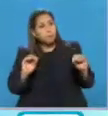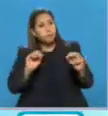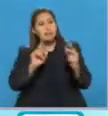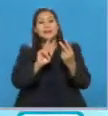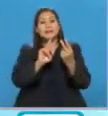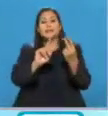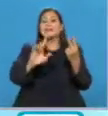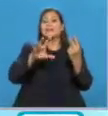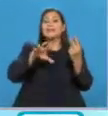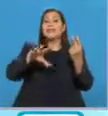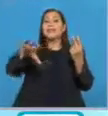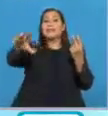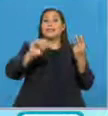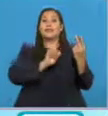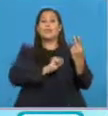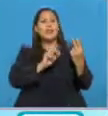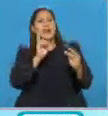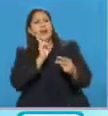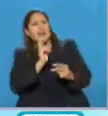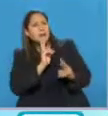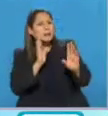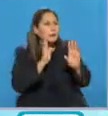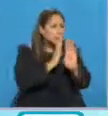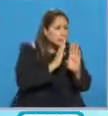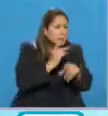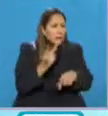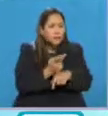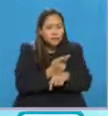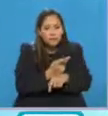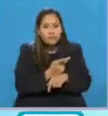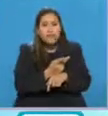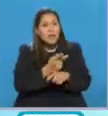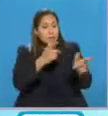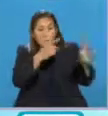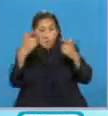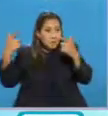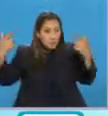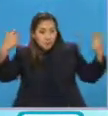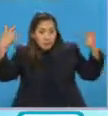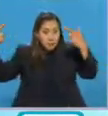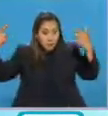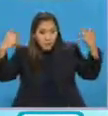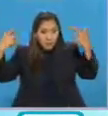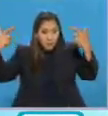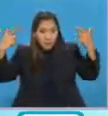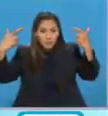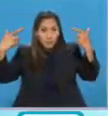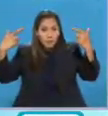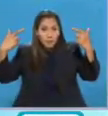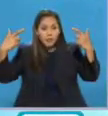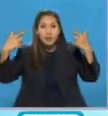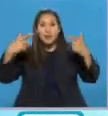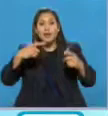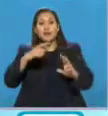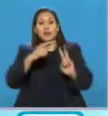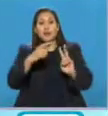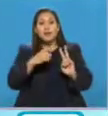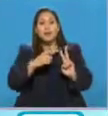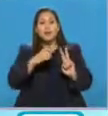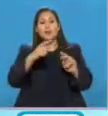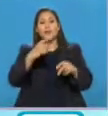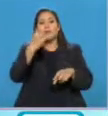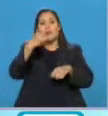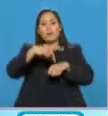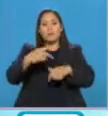pelotón tratan de ver qué es lo que pasa y se encuentran en medio del tiroteo, después del tiroteo por supuesto, una pared, la que le da nombre a la